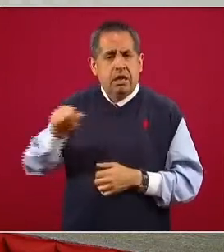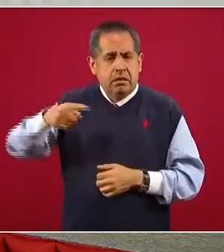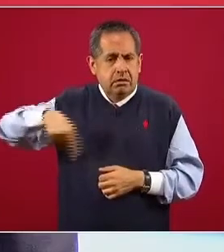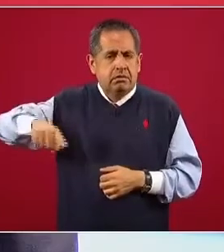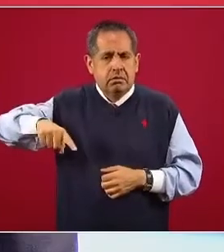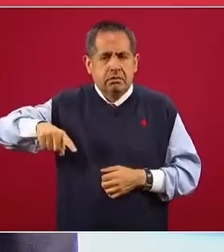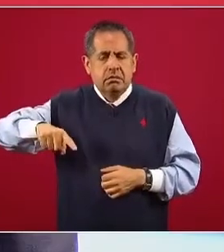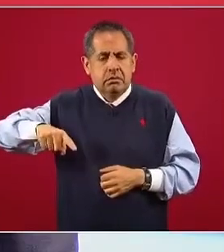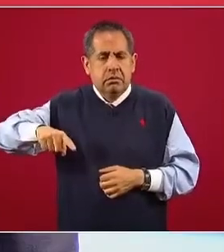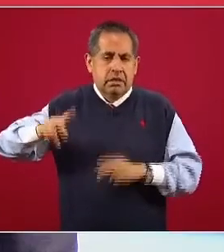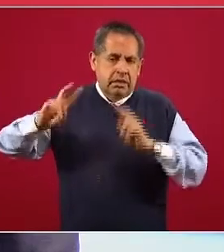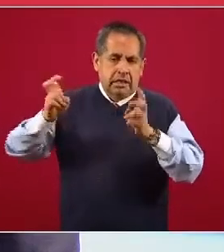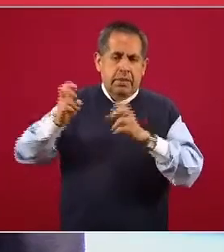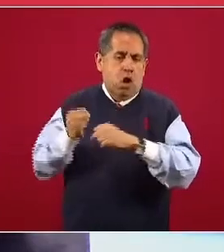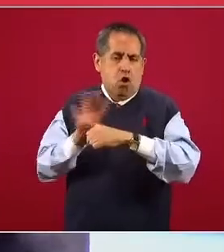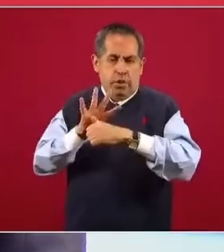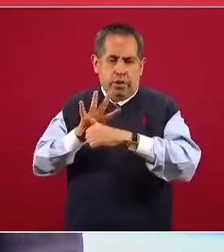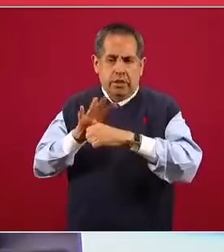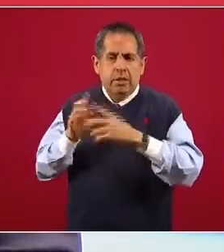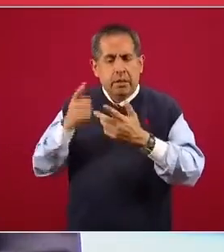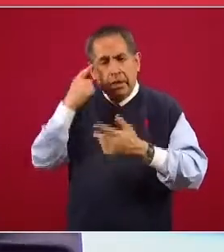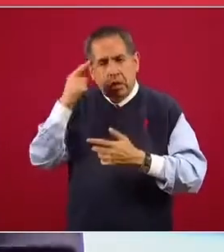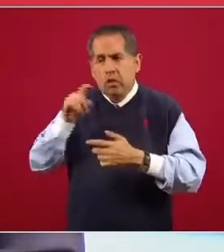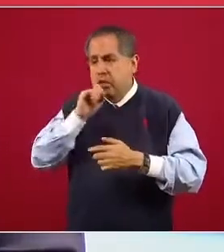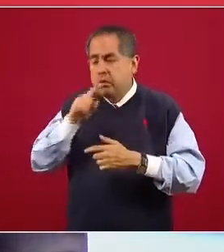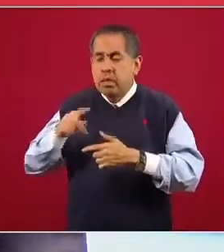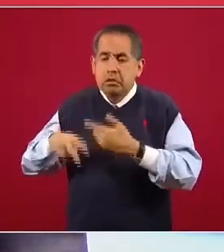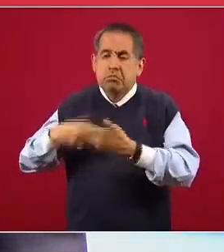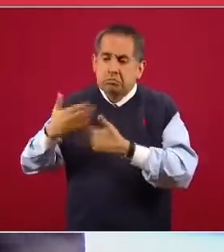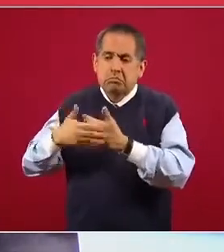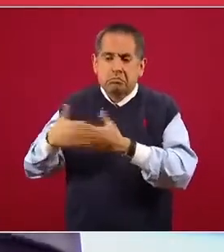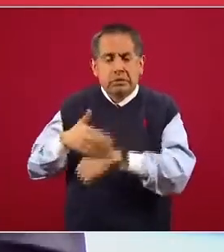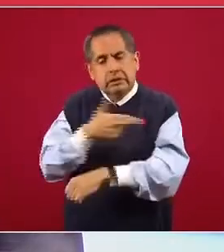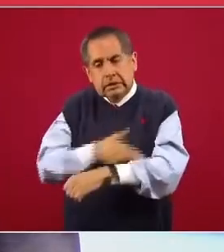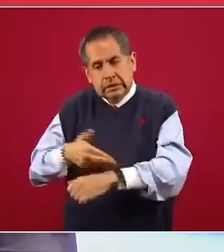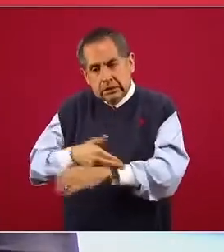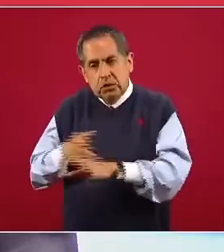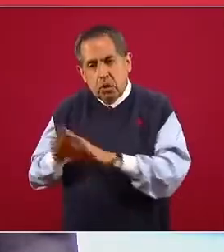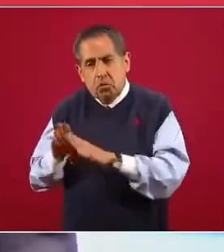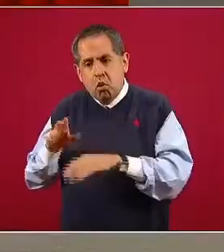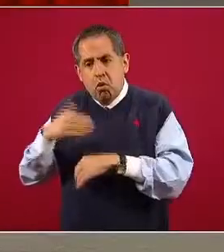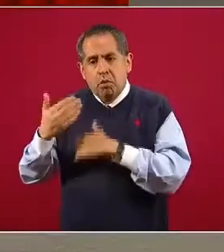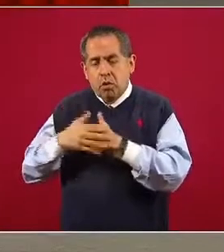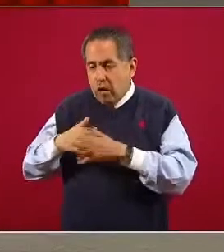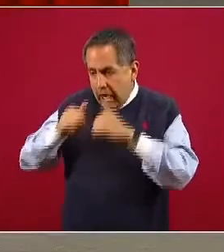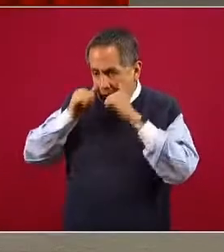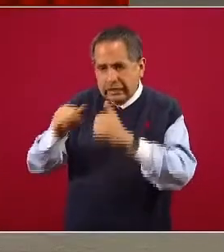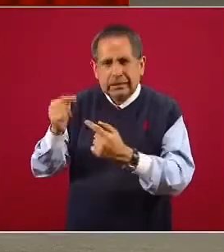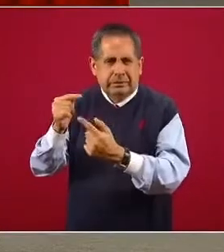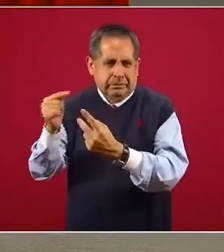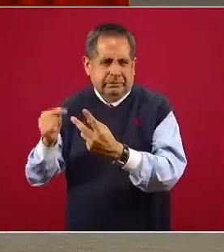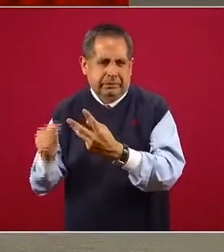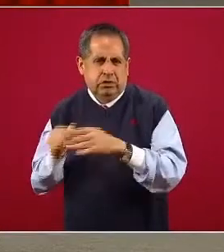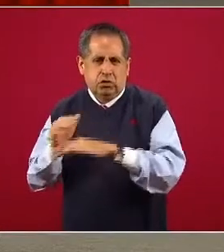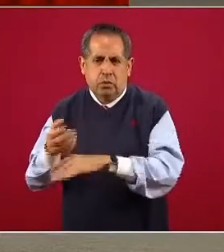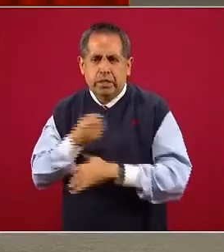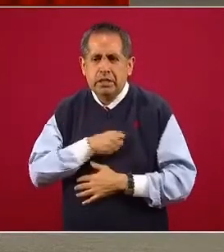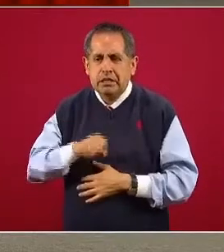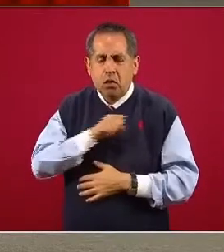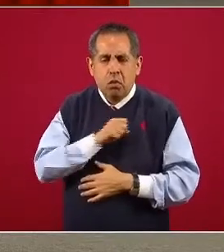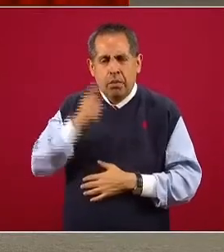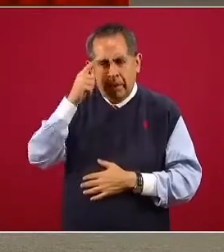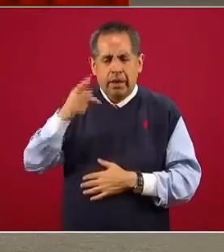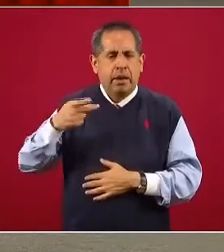momento a el tema de COVID, pero que a su vez se articulará para atender otros aspectos de la salud